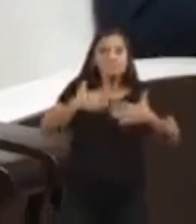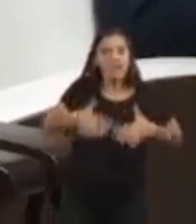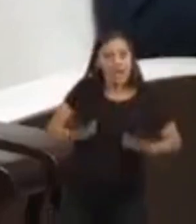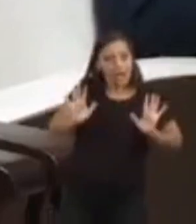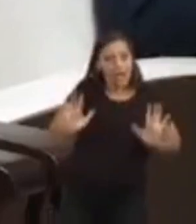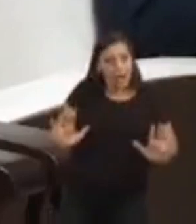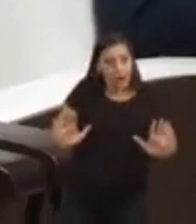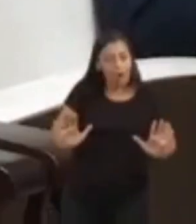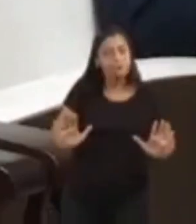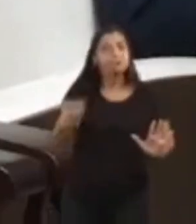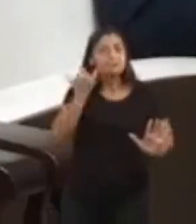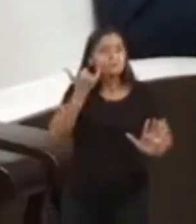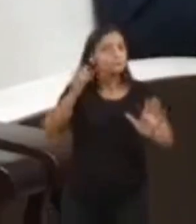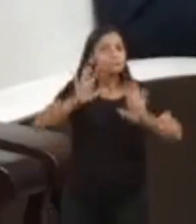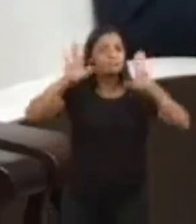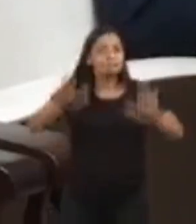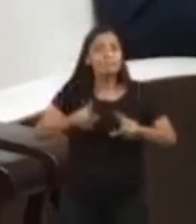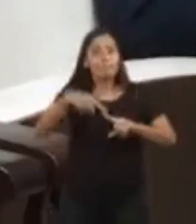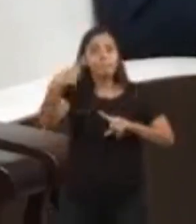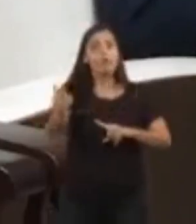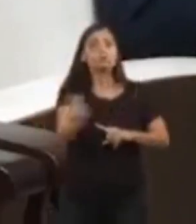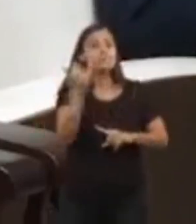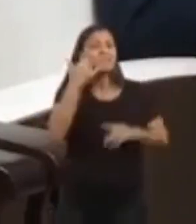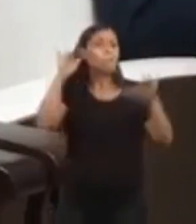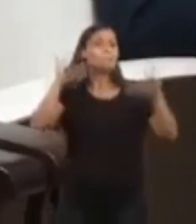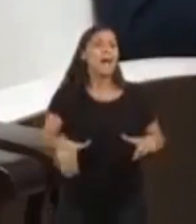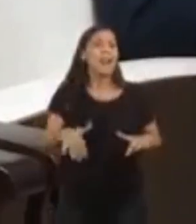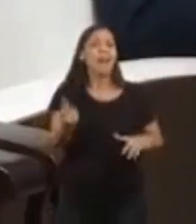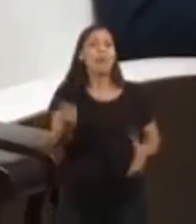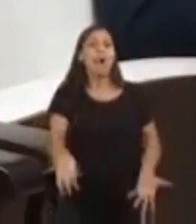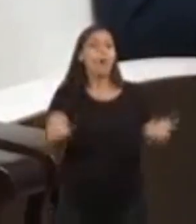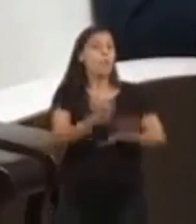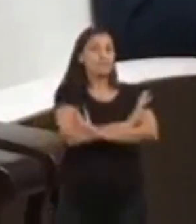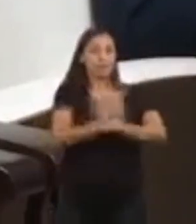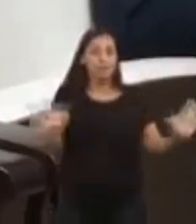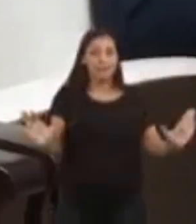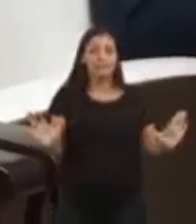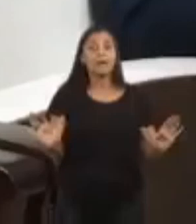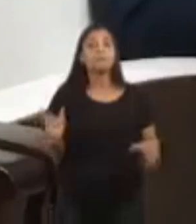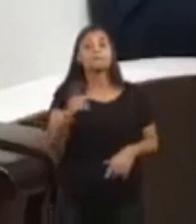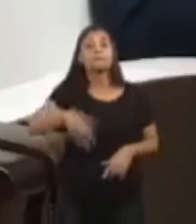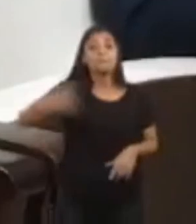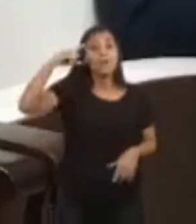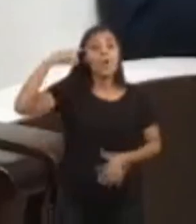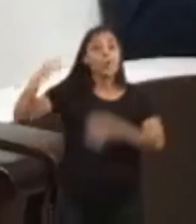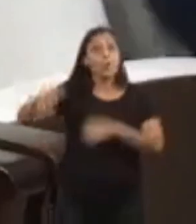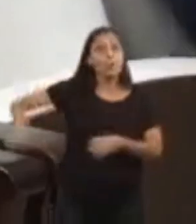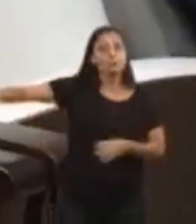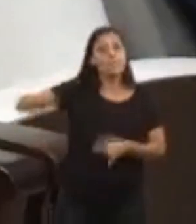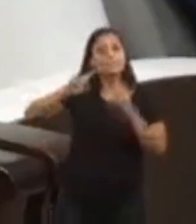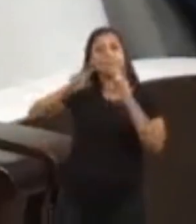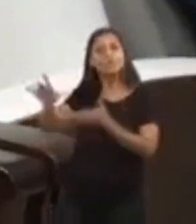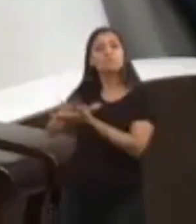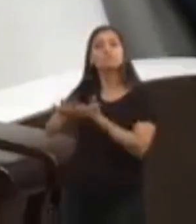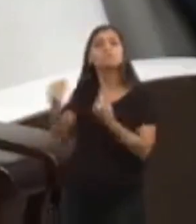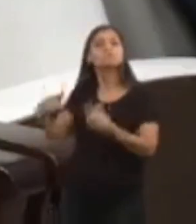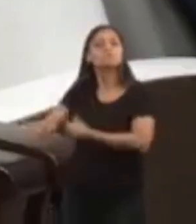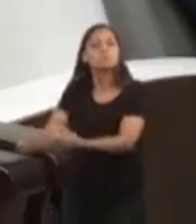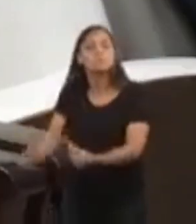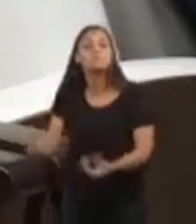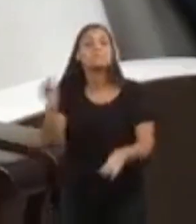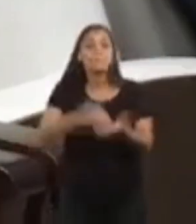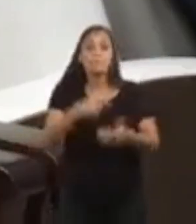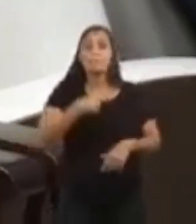valor ya quieto a partir del mes próximo que esperan de la justicia en este sentido y por otro lado tengo que